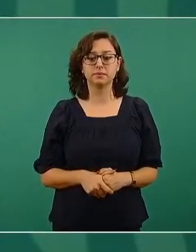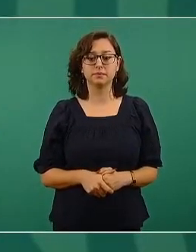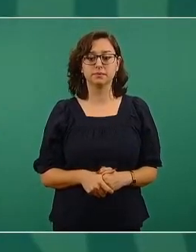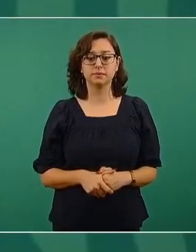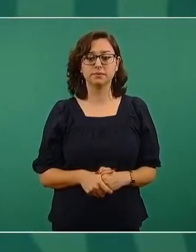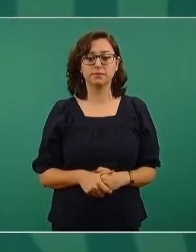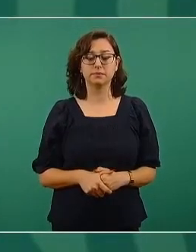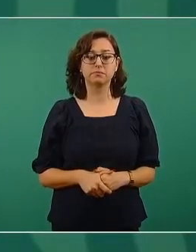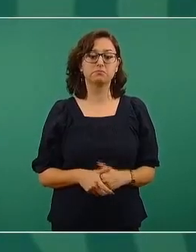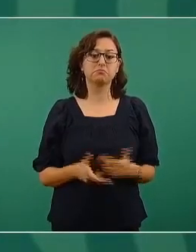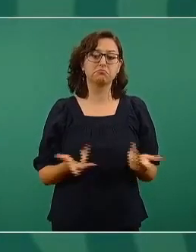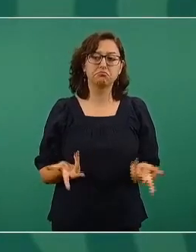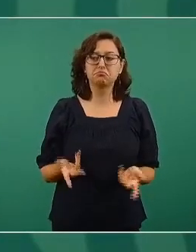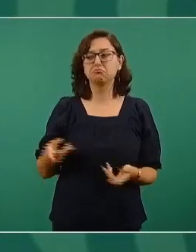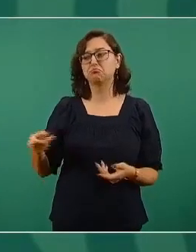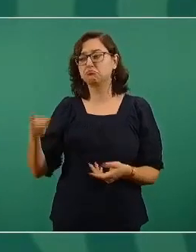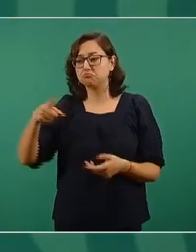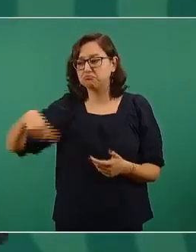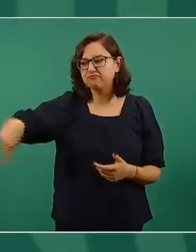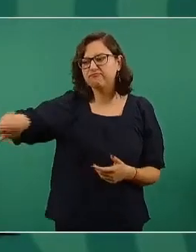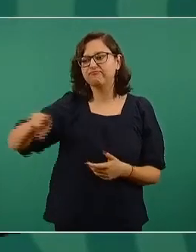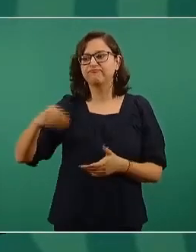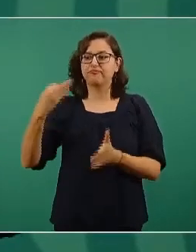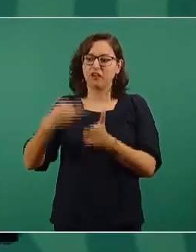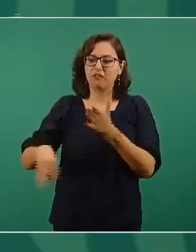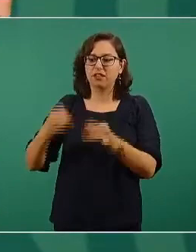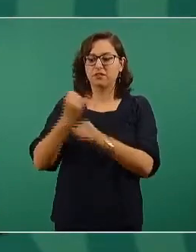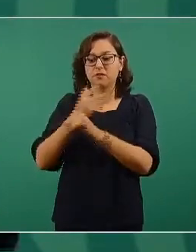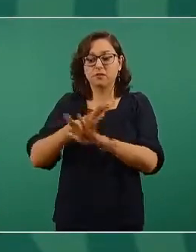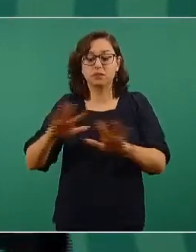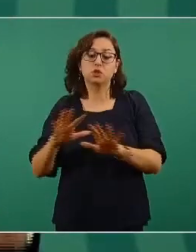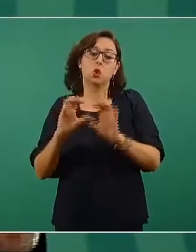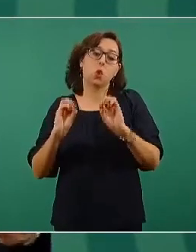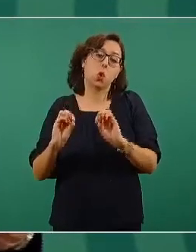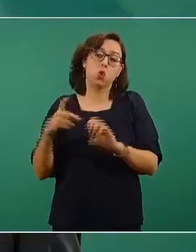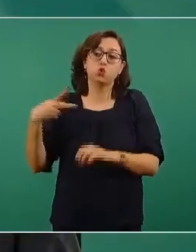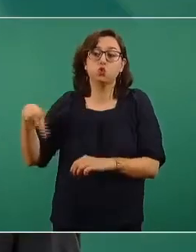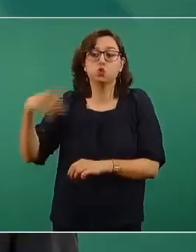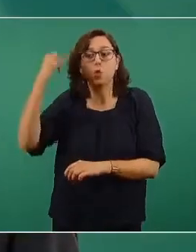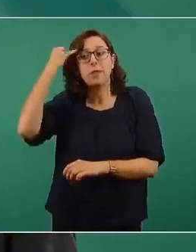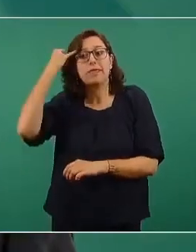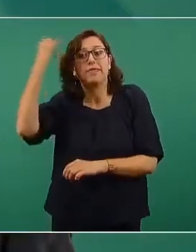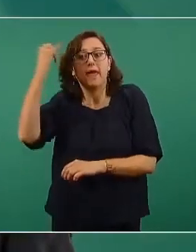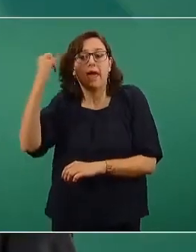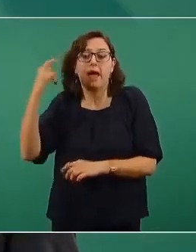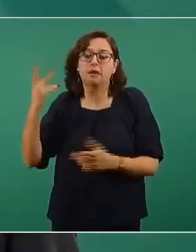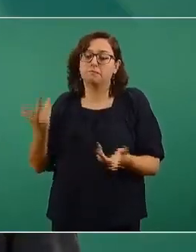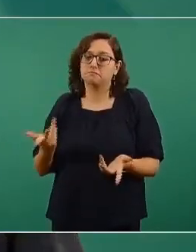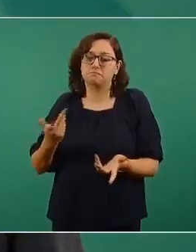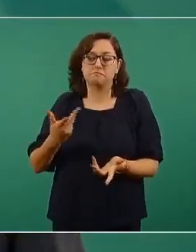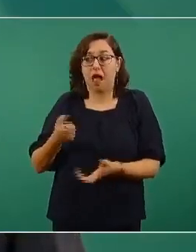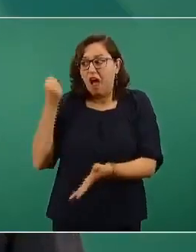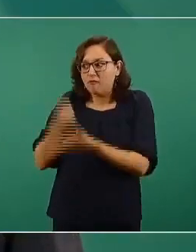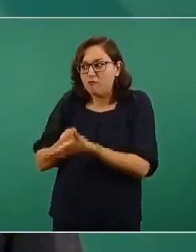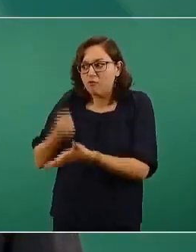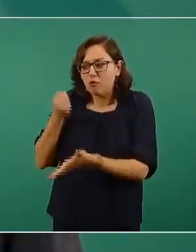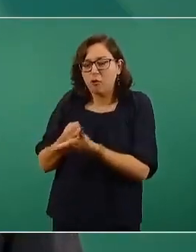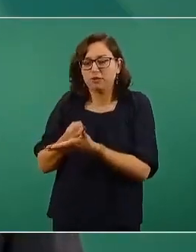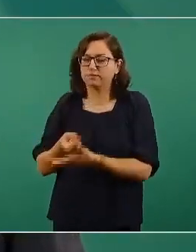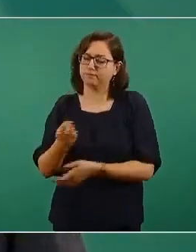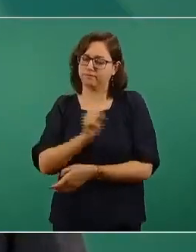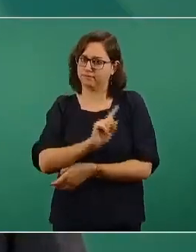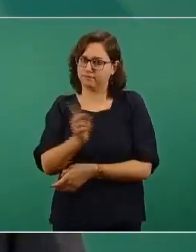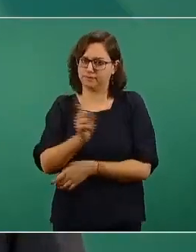por desinformación o por sus convicciones, porque a nadie se le puede obligar, prohibido prohibir, somos